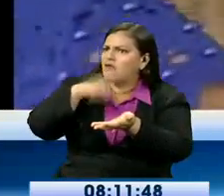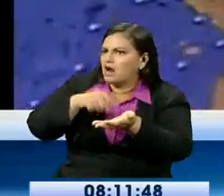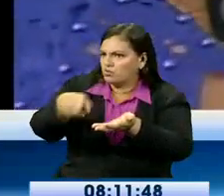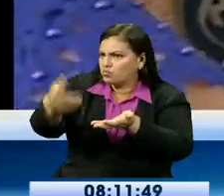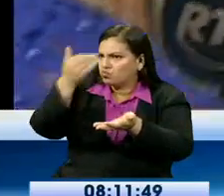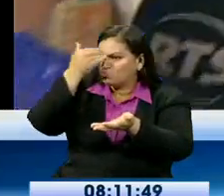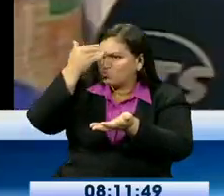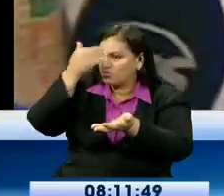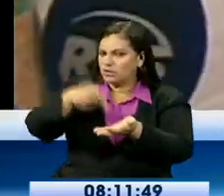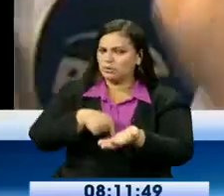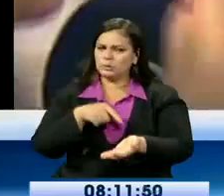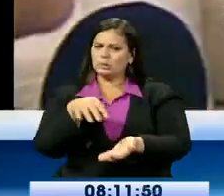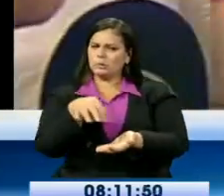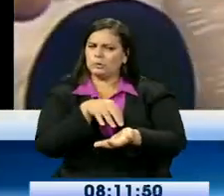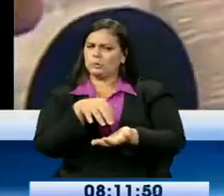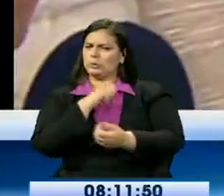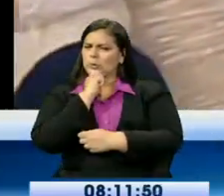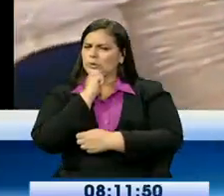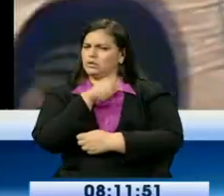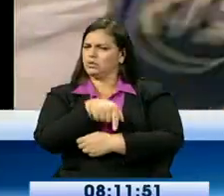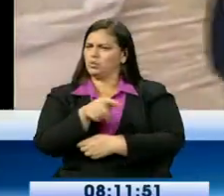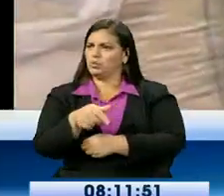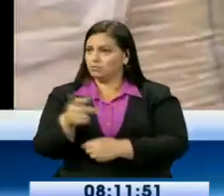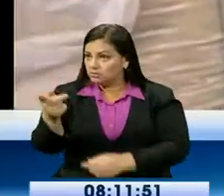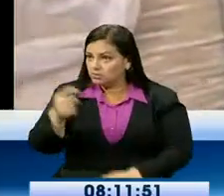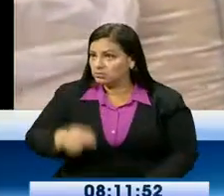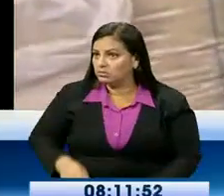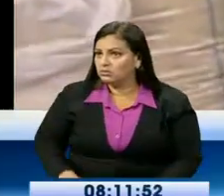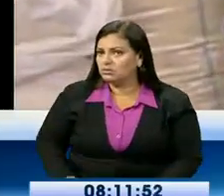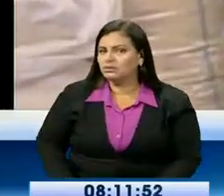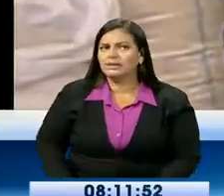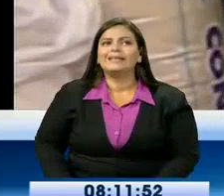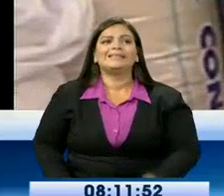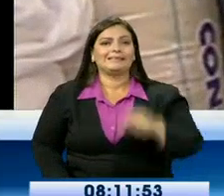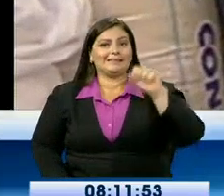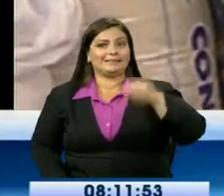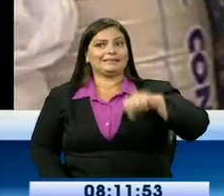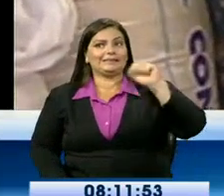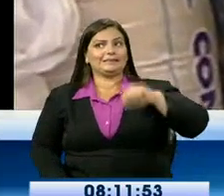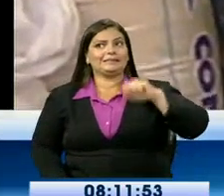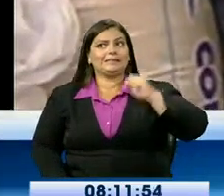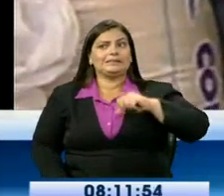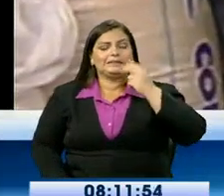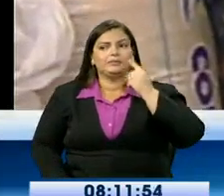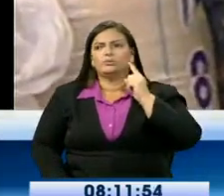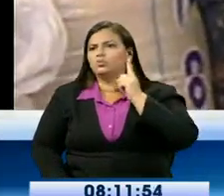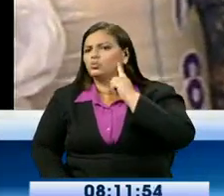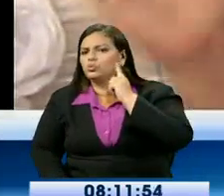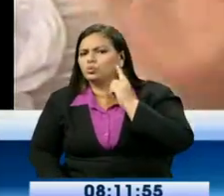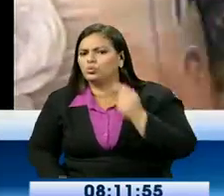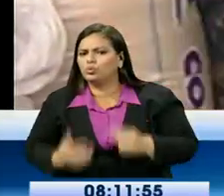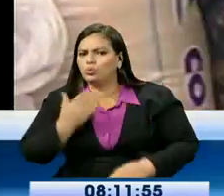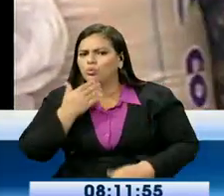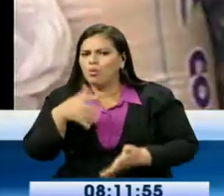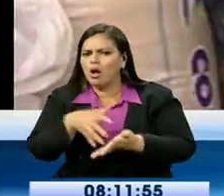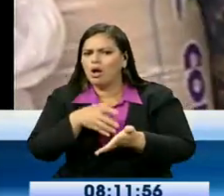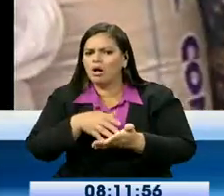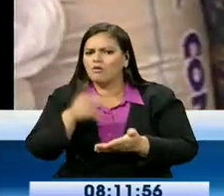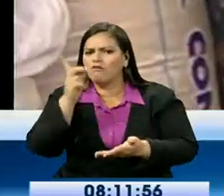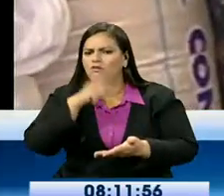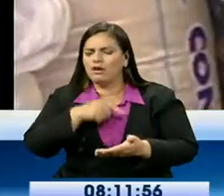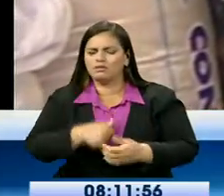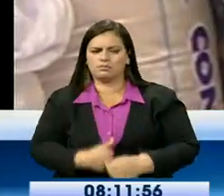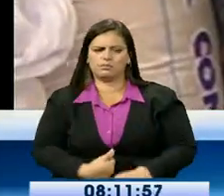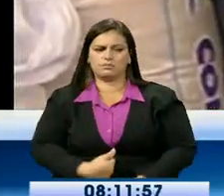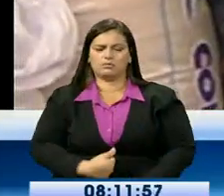decir, cuidado, me vende arroz plástico. Bueno, sí he escuchado el arroz plástico, pero yo a la señora siempre le compro